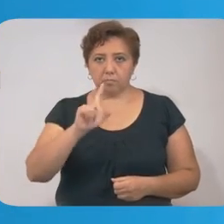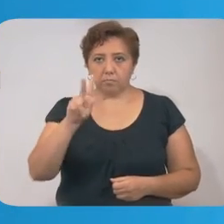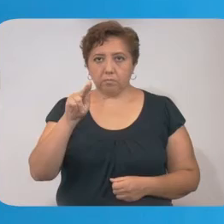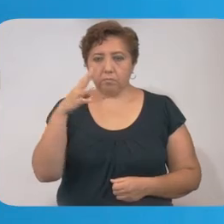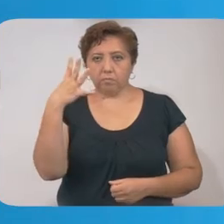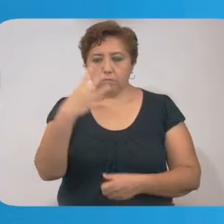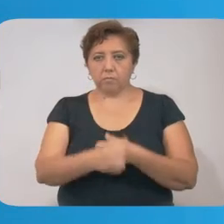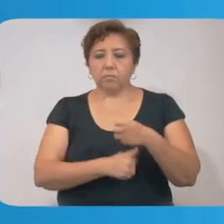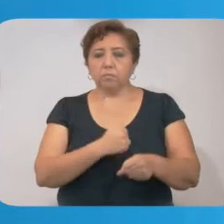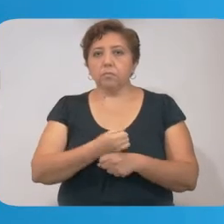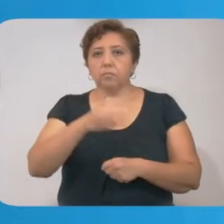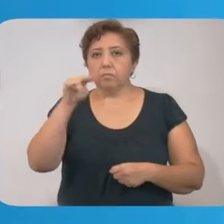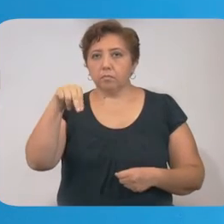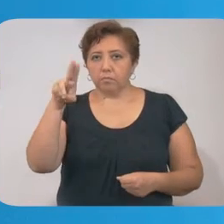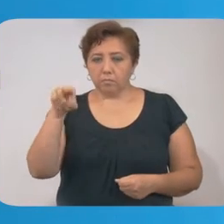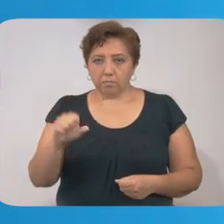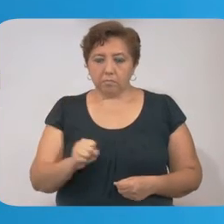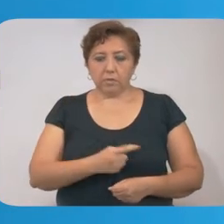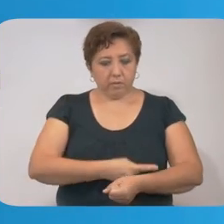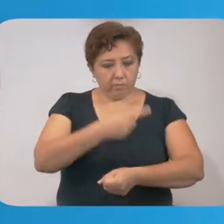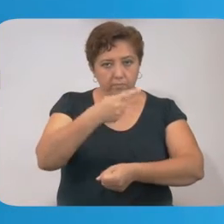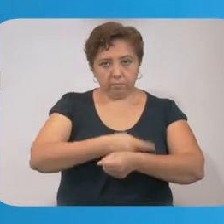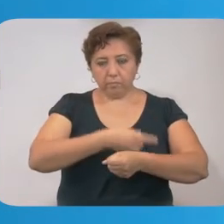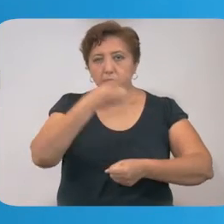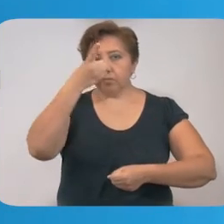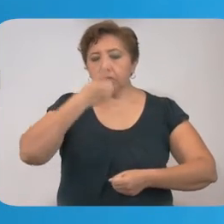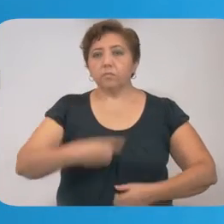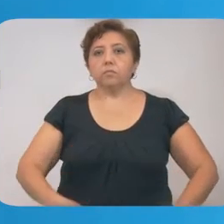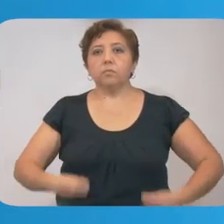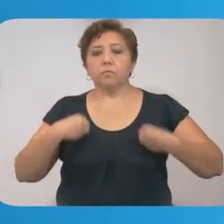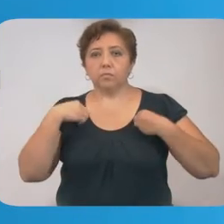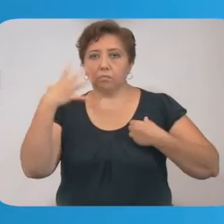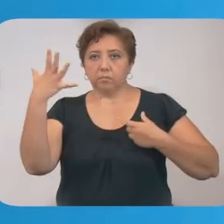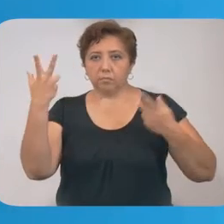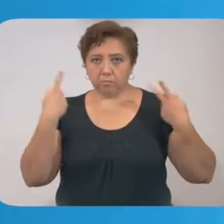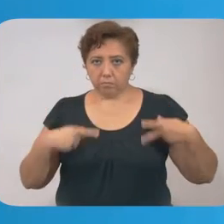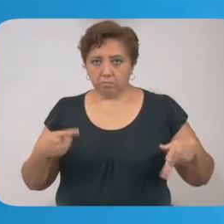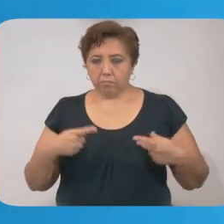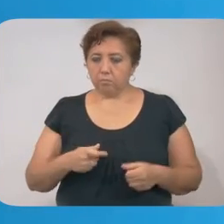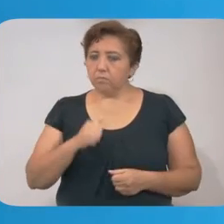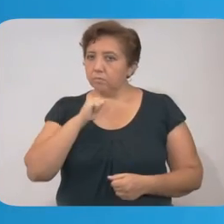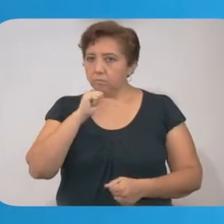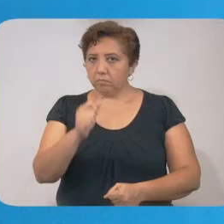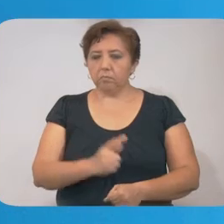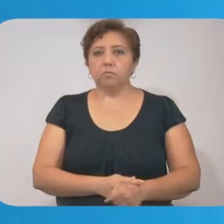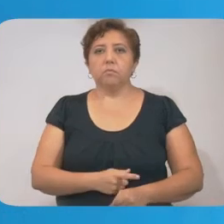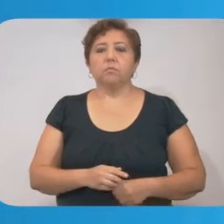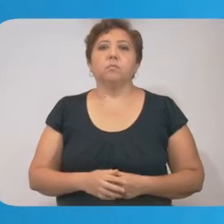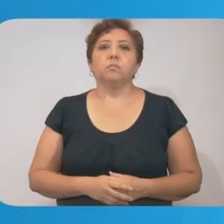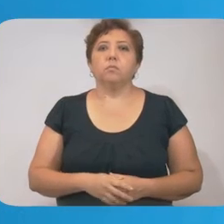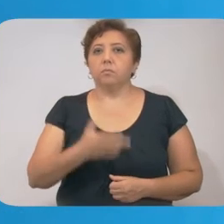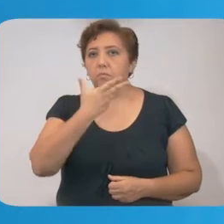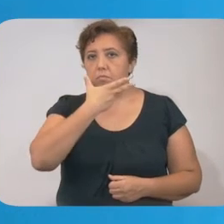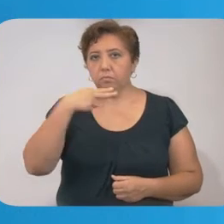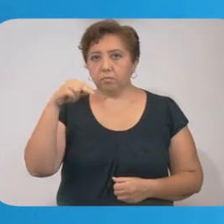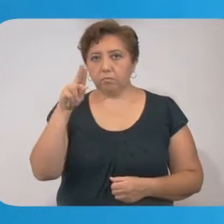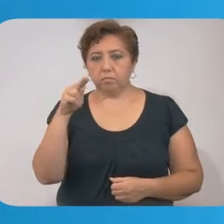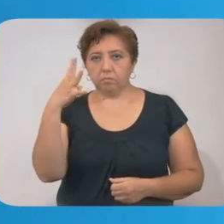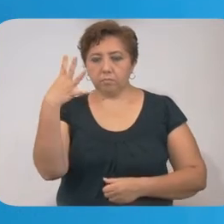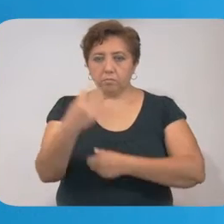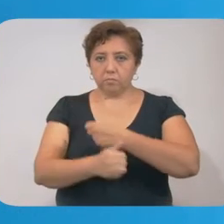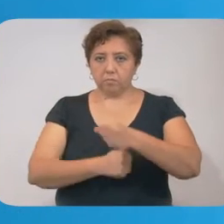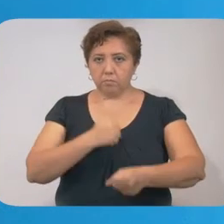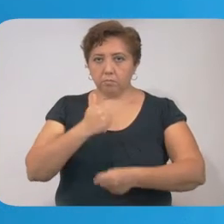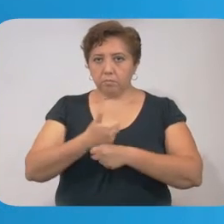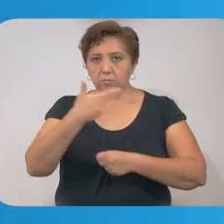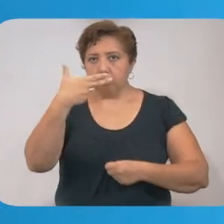hipertensión y diabetes, convivía con 5 contactos, todos asintomáticos. hombre de 84 años de Joctún, sin